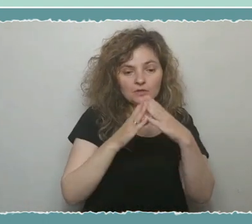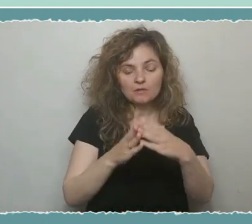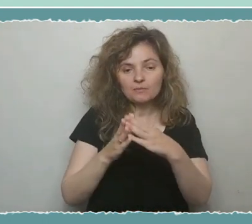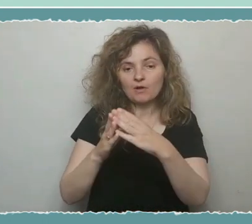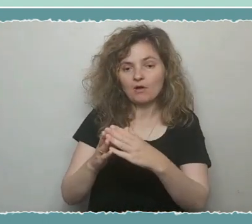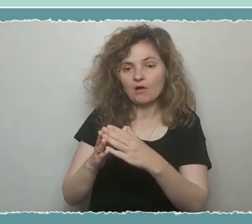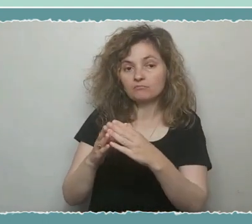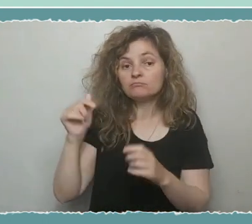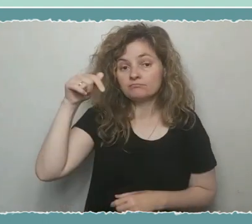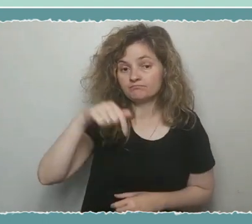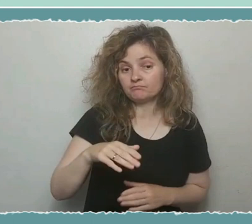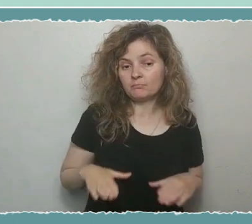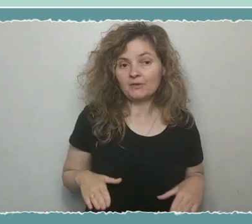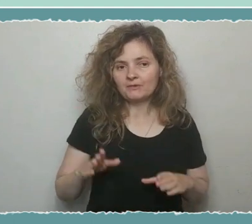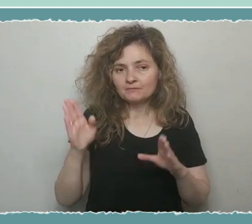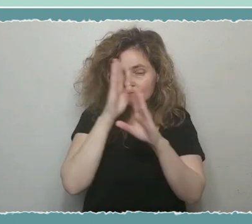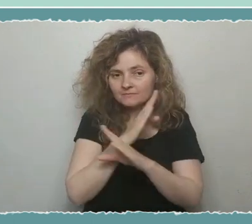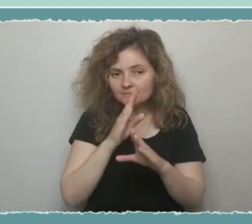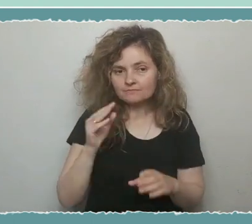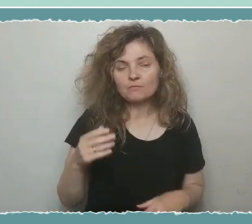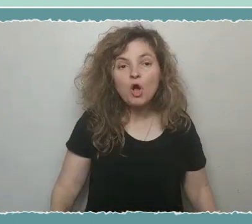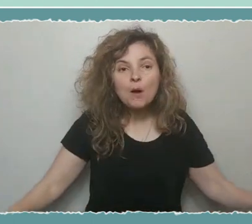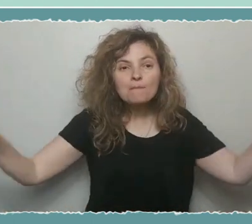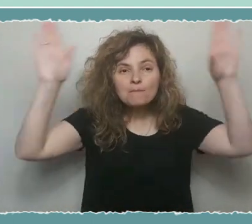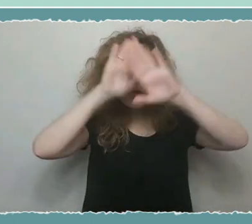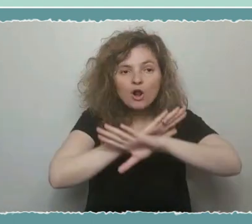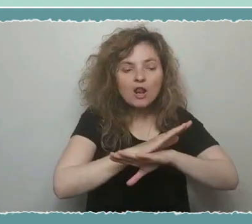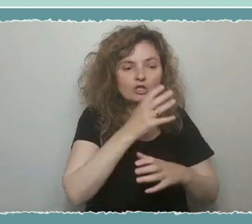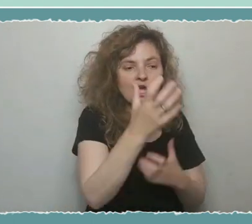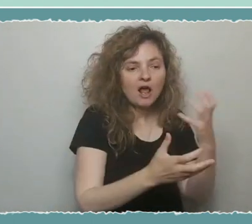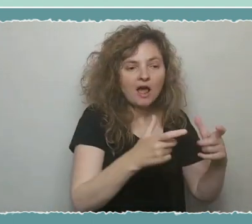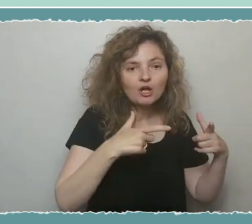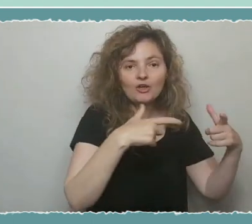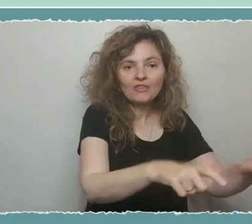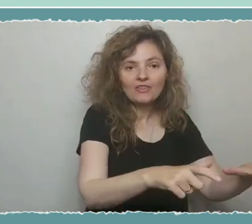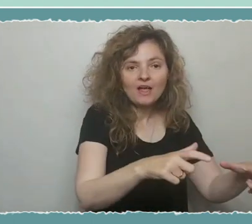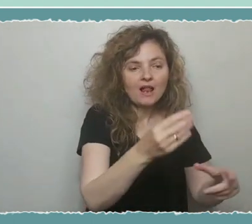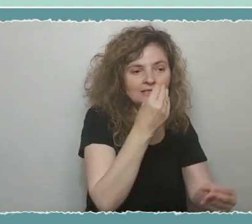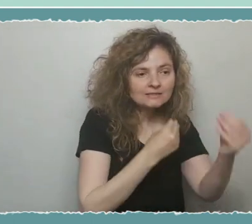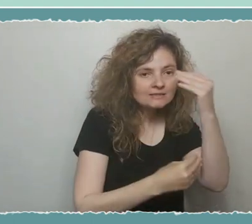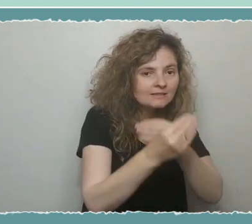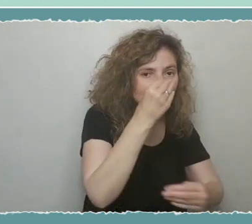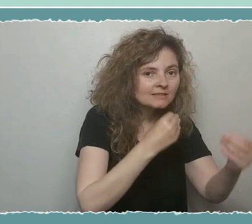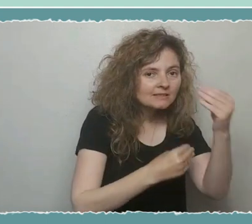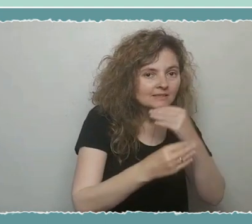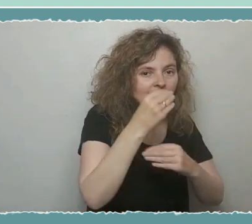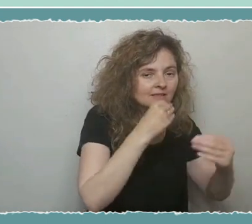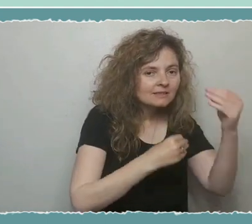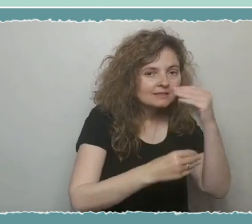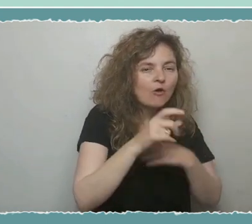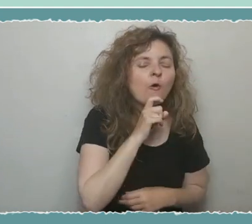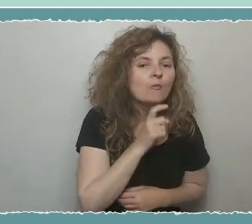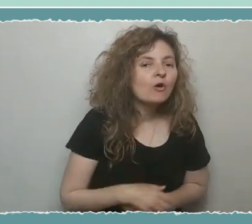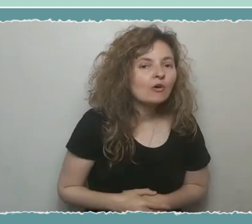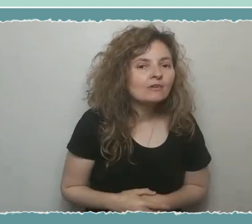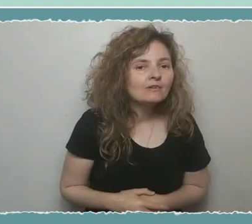O barco partiu, ele estaba agochado. Pola noite iba á cociña do barco a que? A comer, tede razón. Como comía?